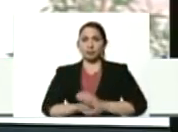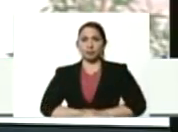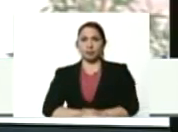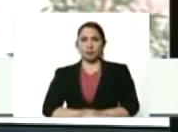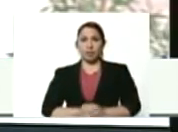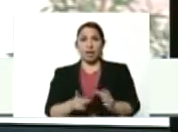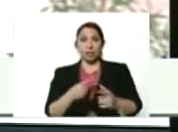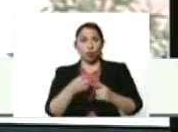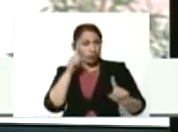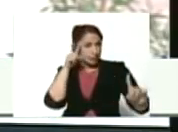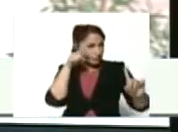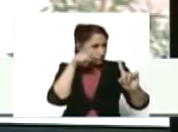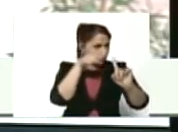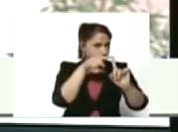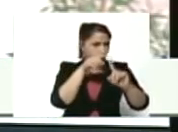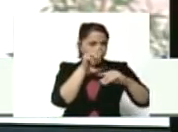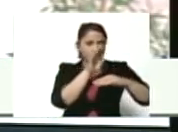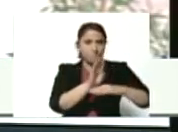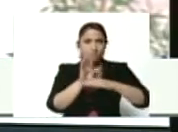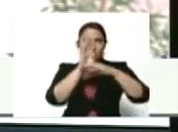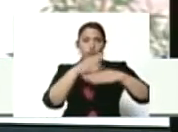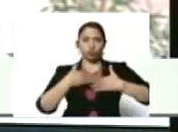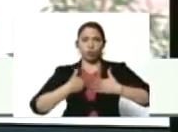Así que en el marco de la bioseguridad,